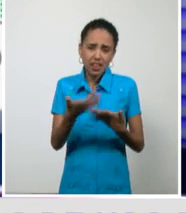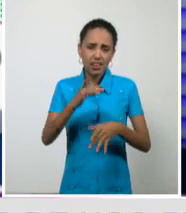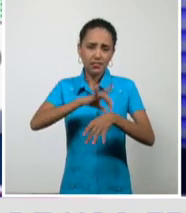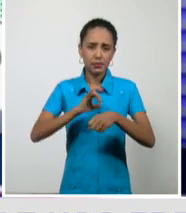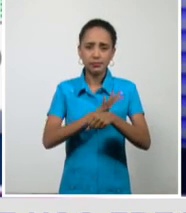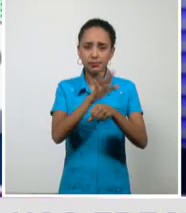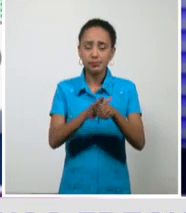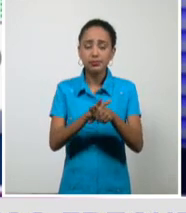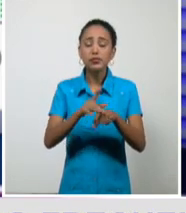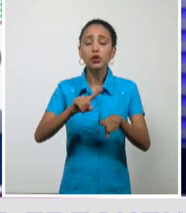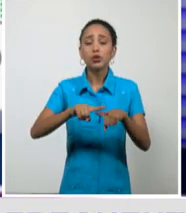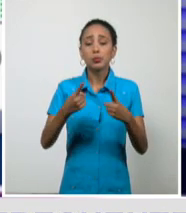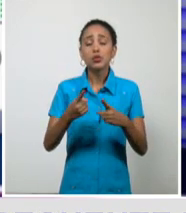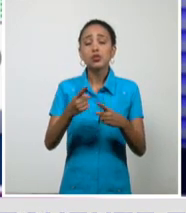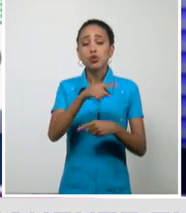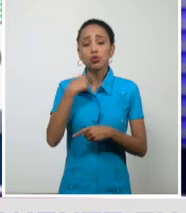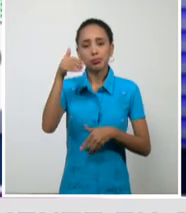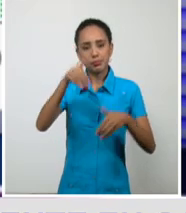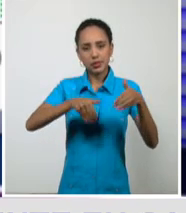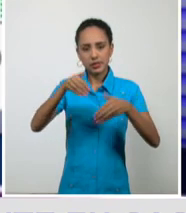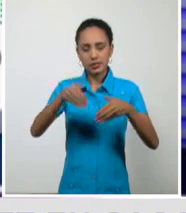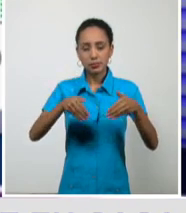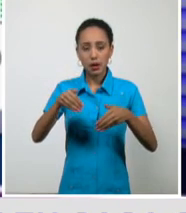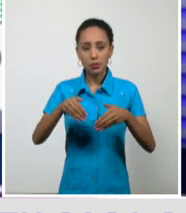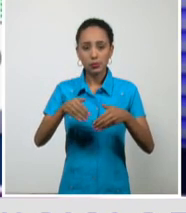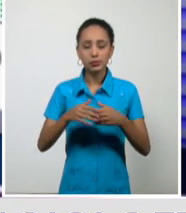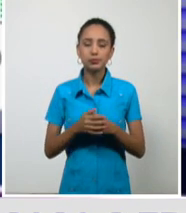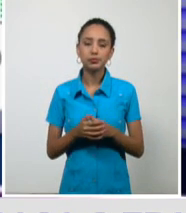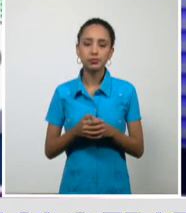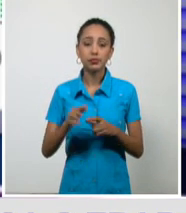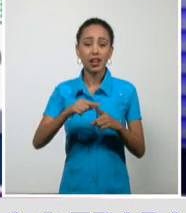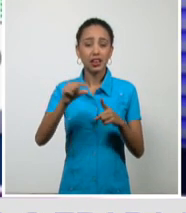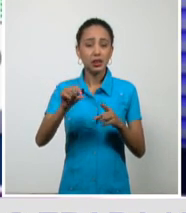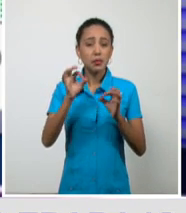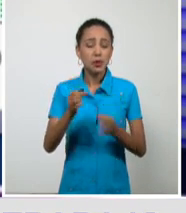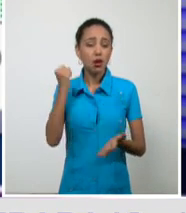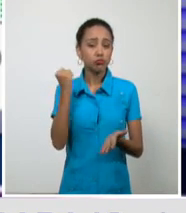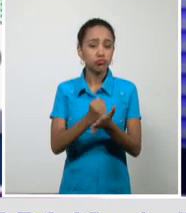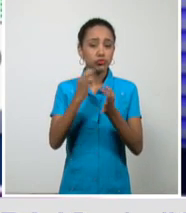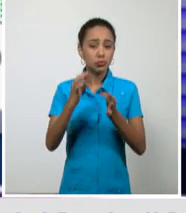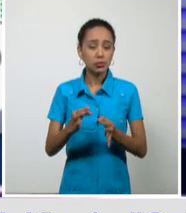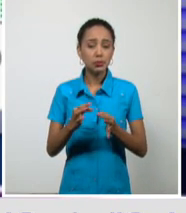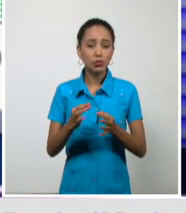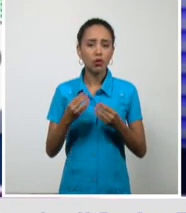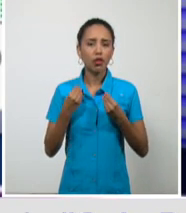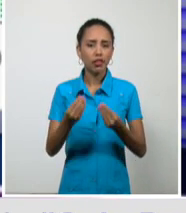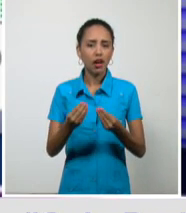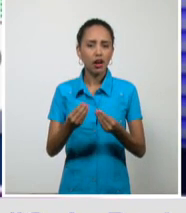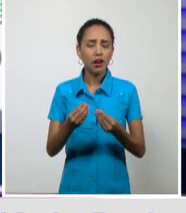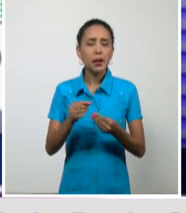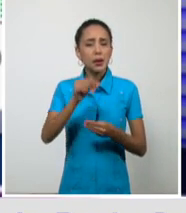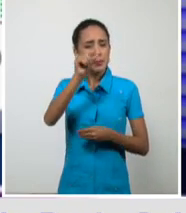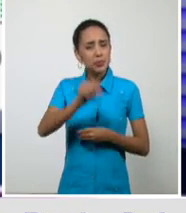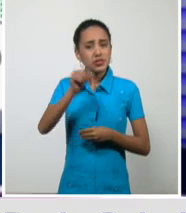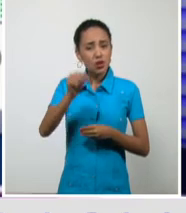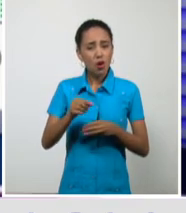efectivamente tuvimos una participación en el tema de la autorización de la disposición de los desechos del crucero